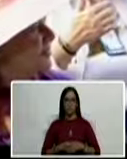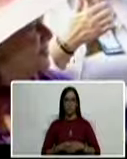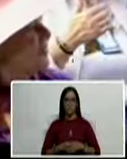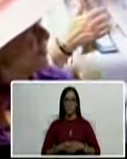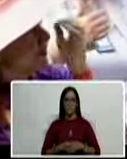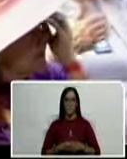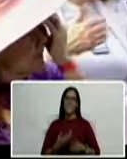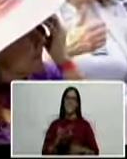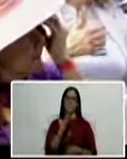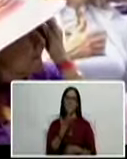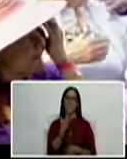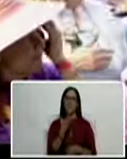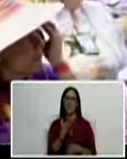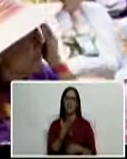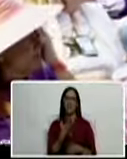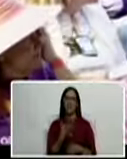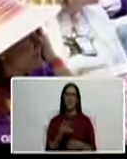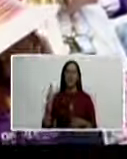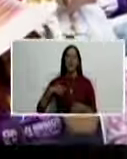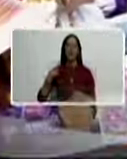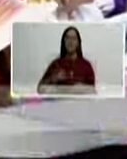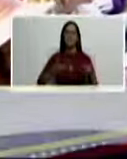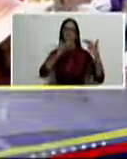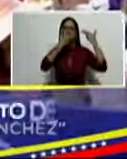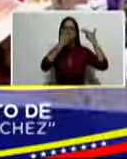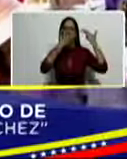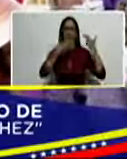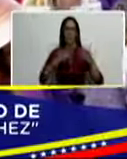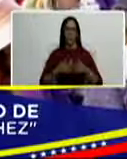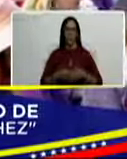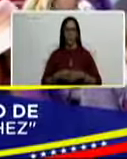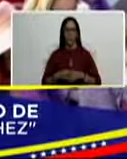a gritar, lo tienen secuestrado.